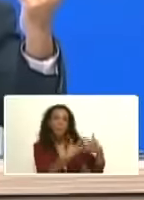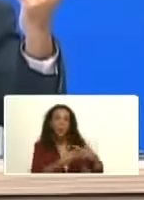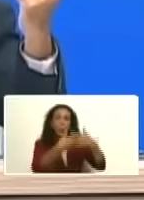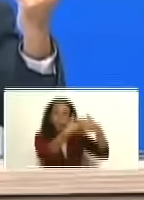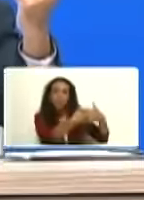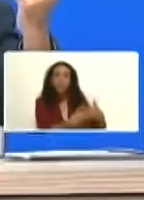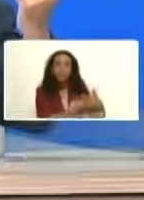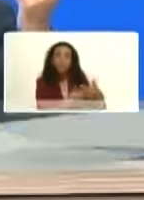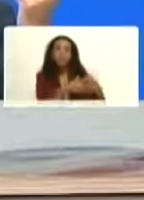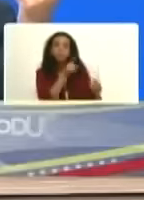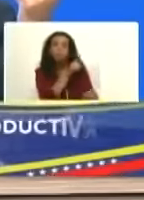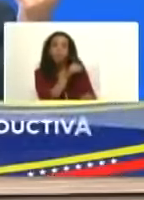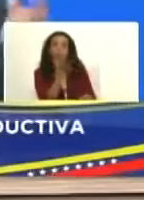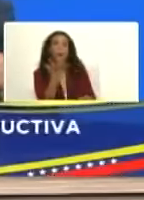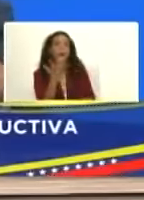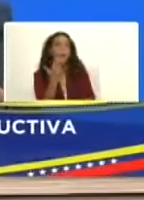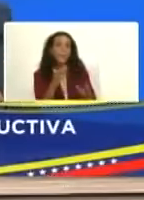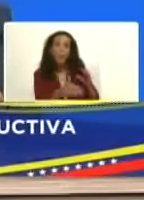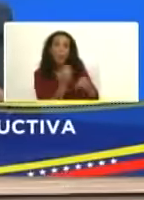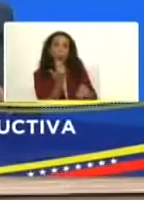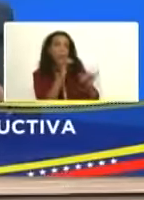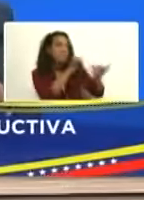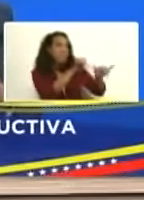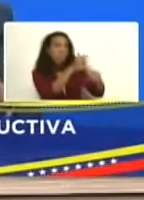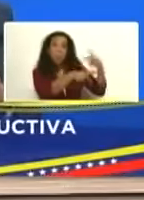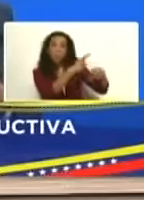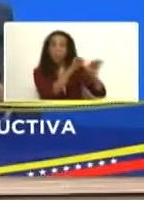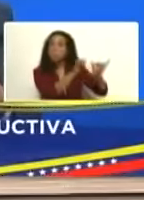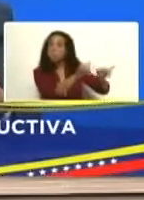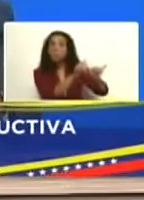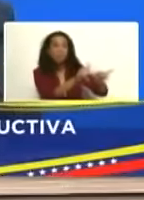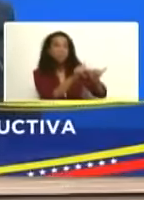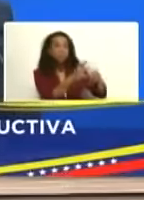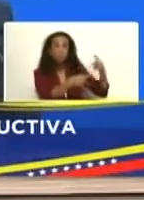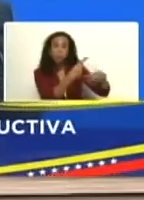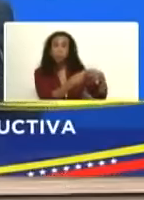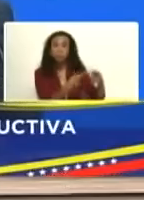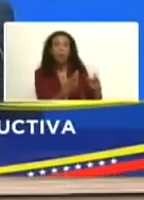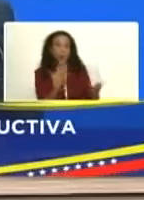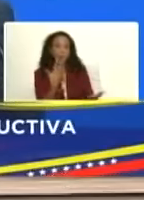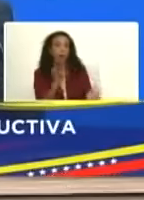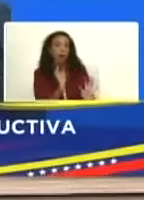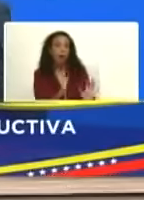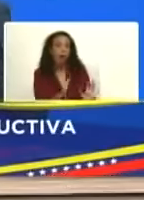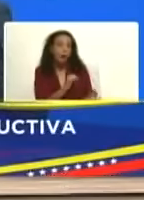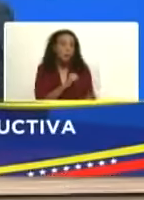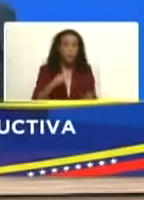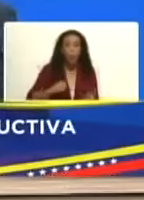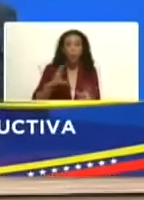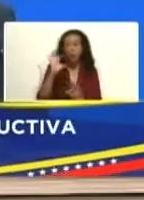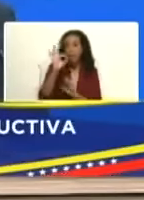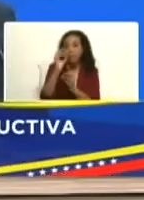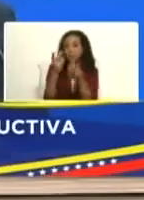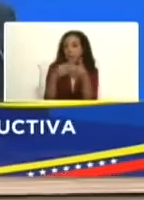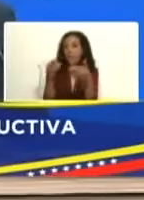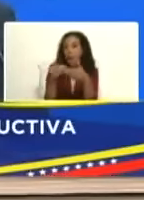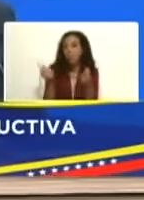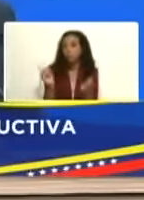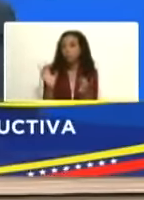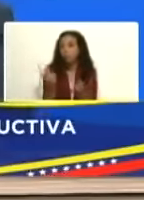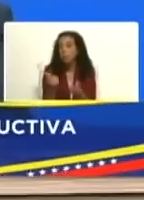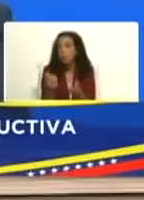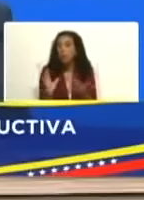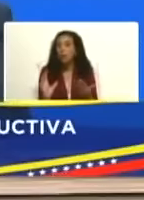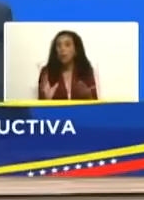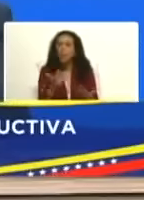Estados Unidos vive de su producción. Claro, tiene la hegemonía de la moneda.